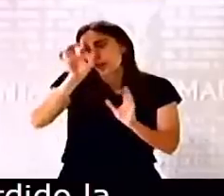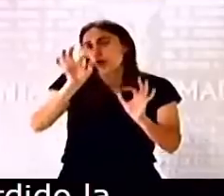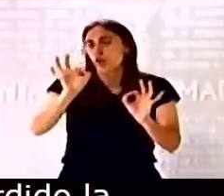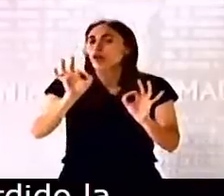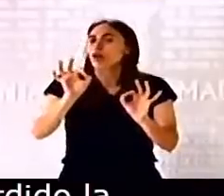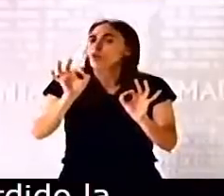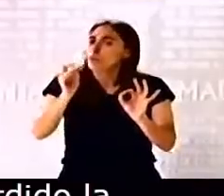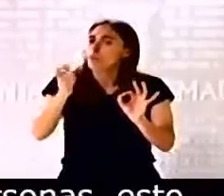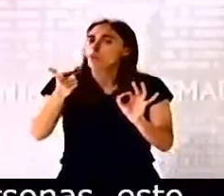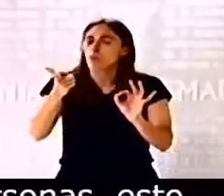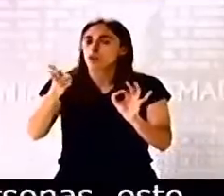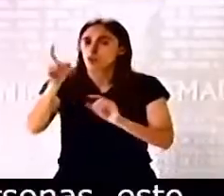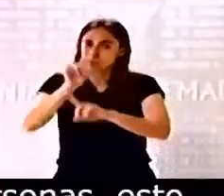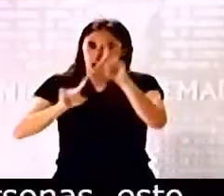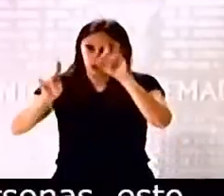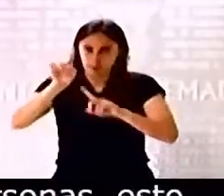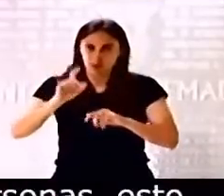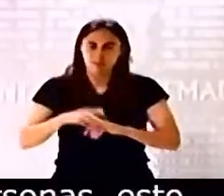contratiempo.